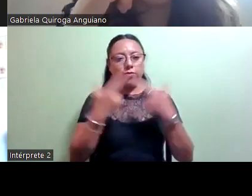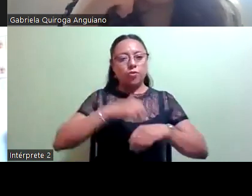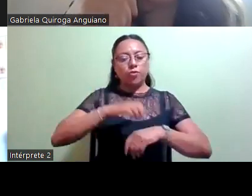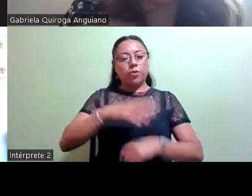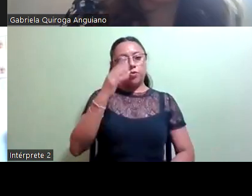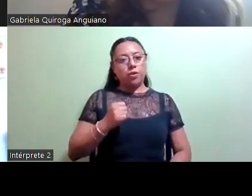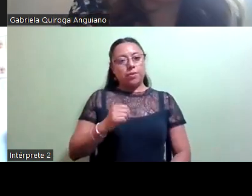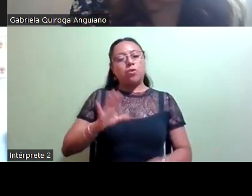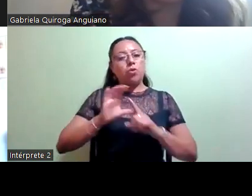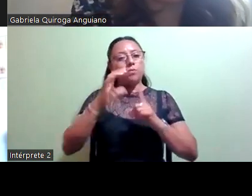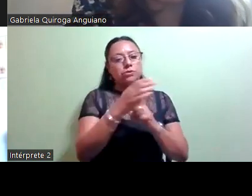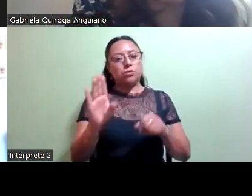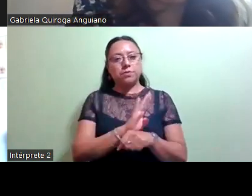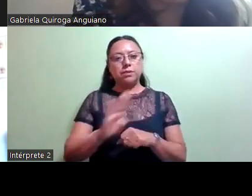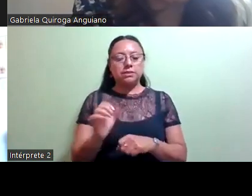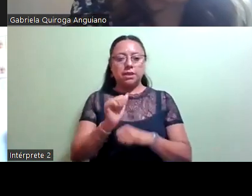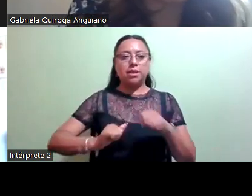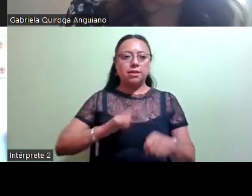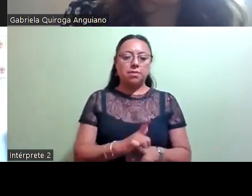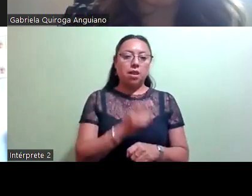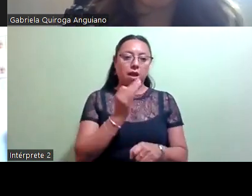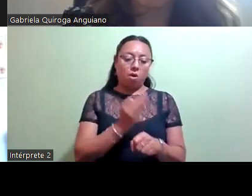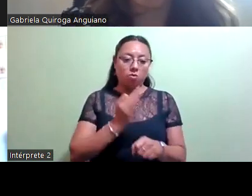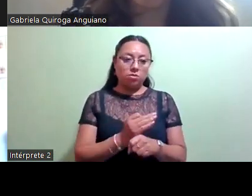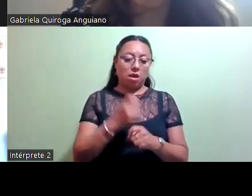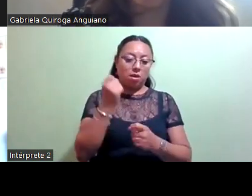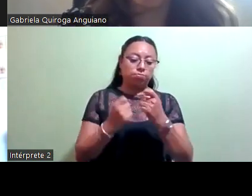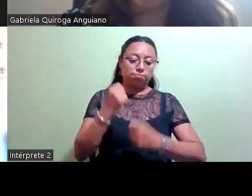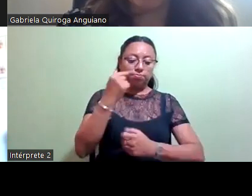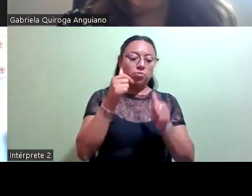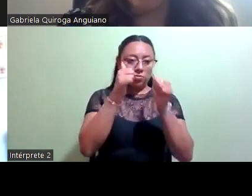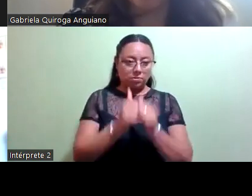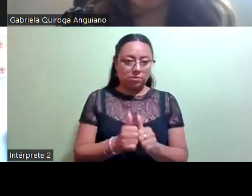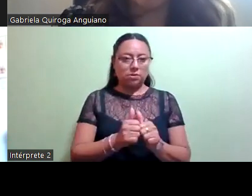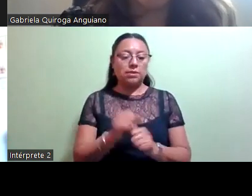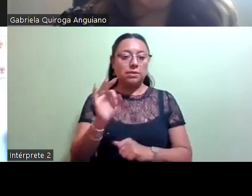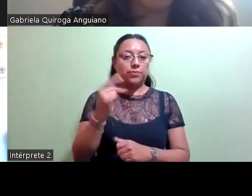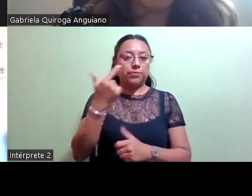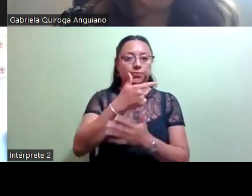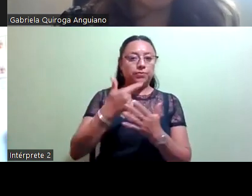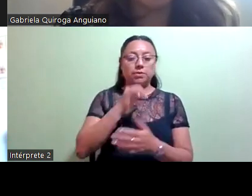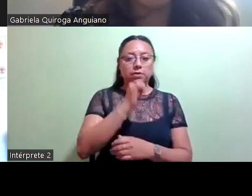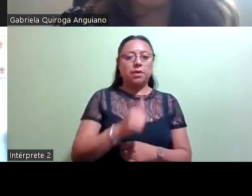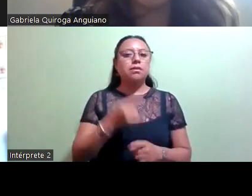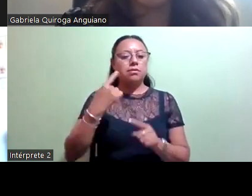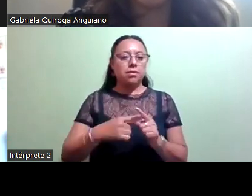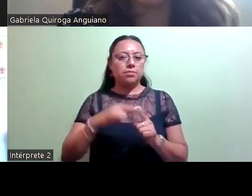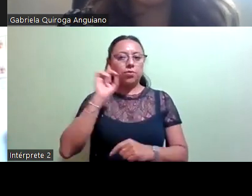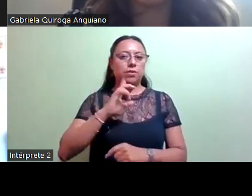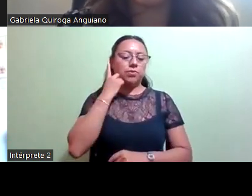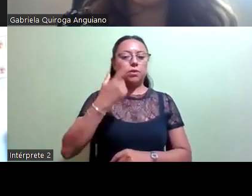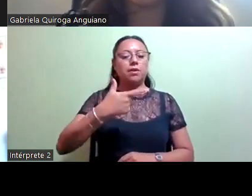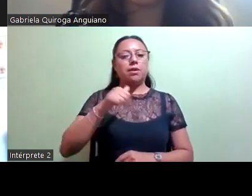encuentran presentes, aunque no tienen que pasar lista, pero para avisar, para que ustedes sepan, está la diputada Gabriela Quiroga,